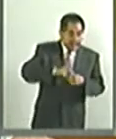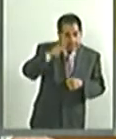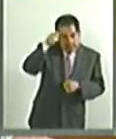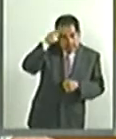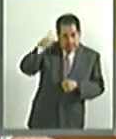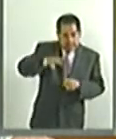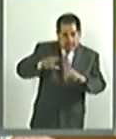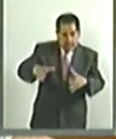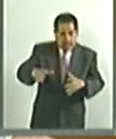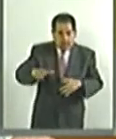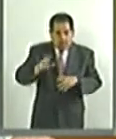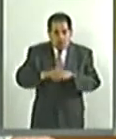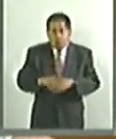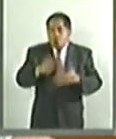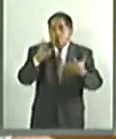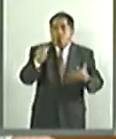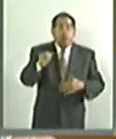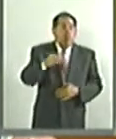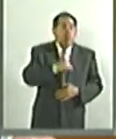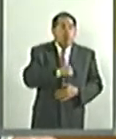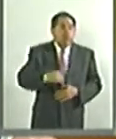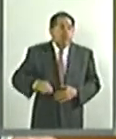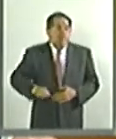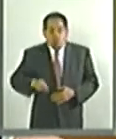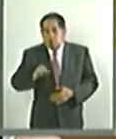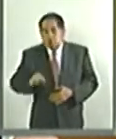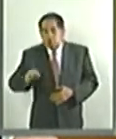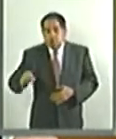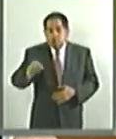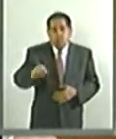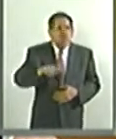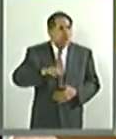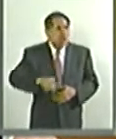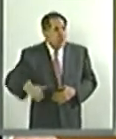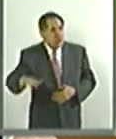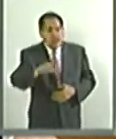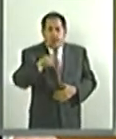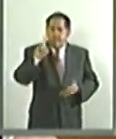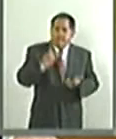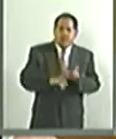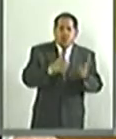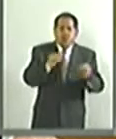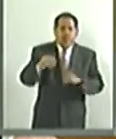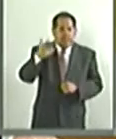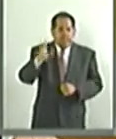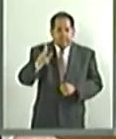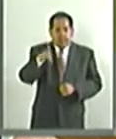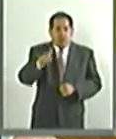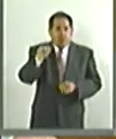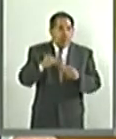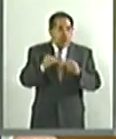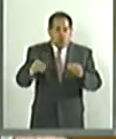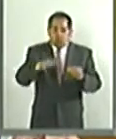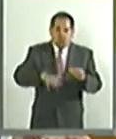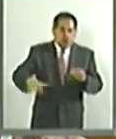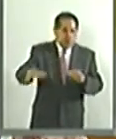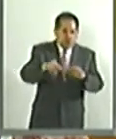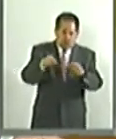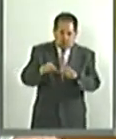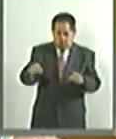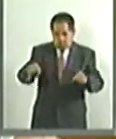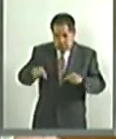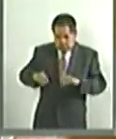Hidalgo abarca 9 municipios, con una extensión total de 1.910 kilómetros cuadrados